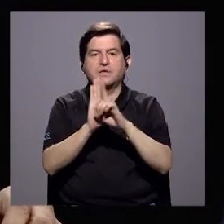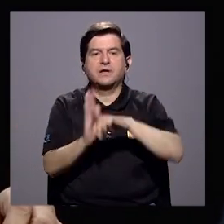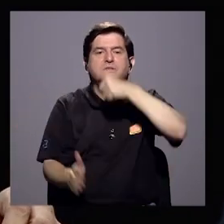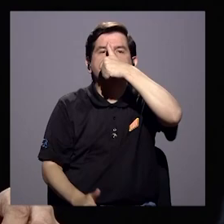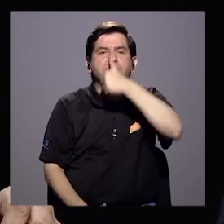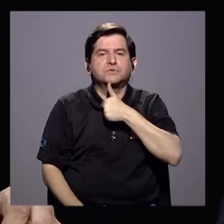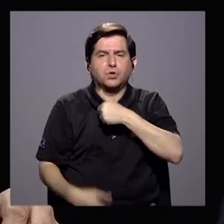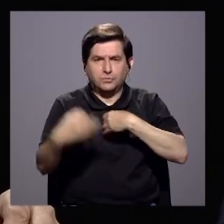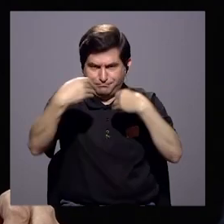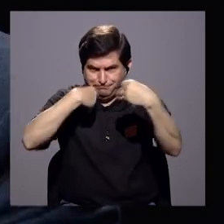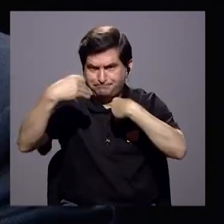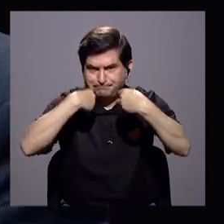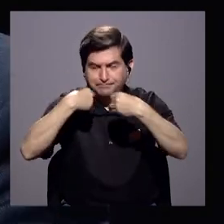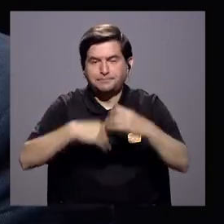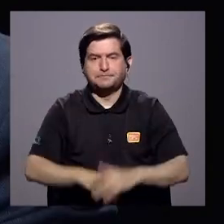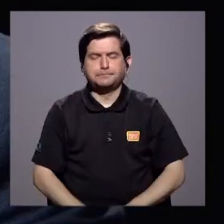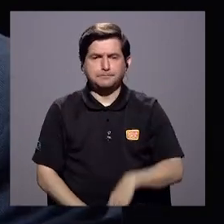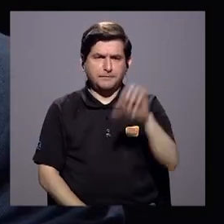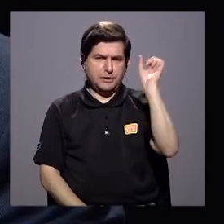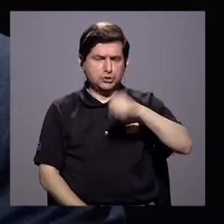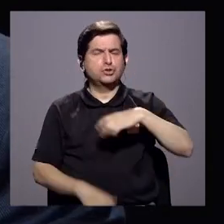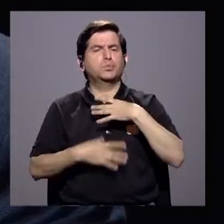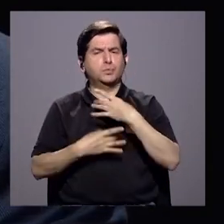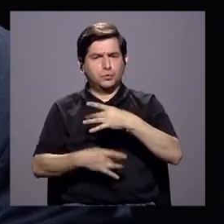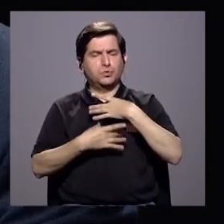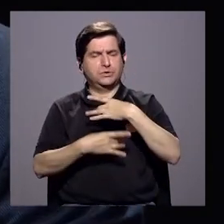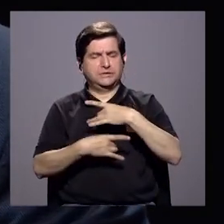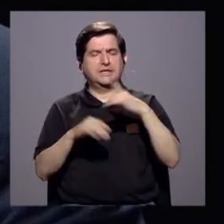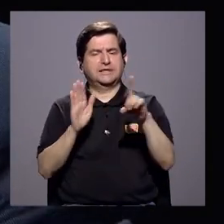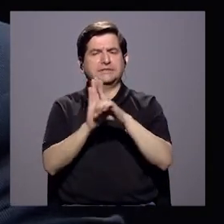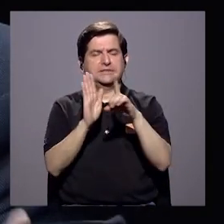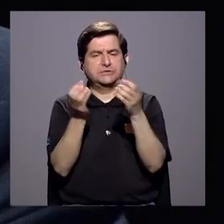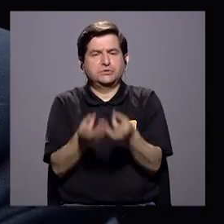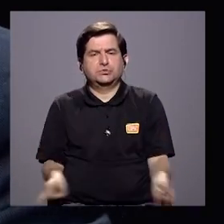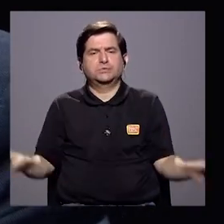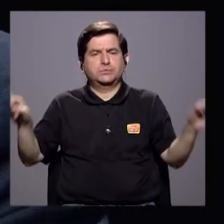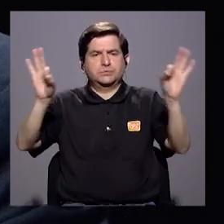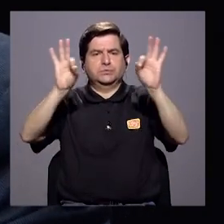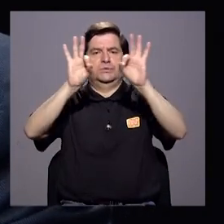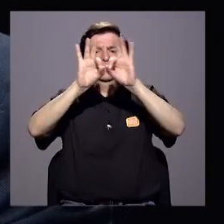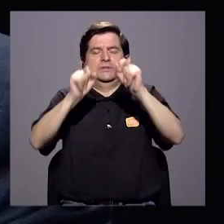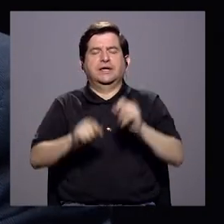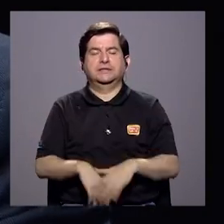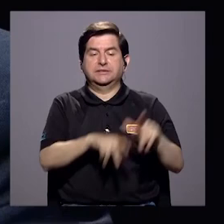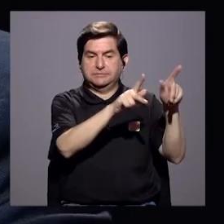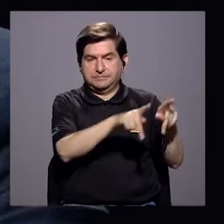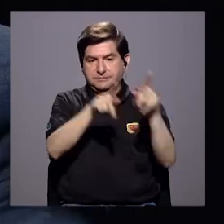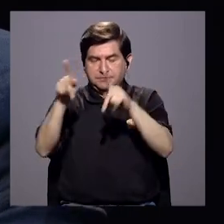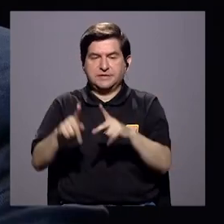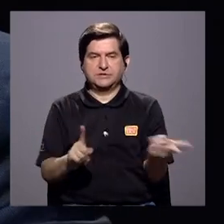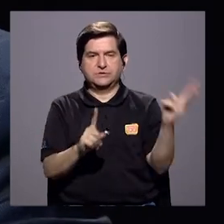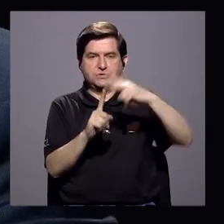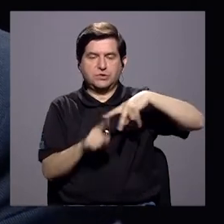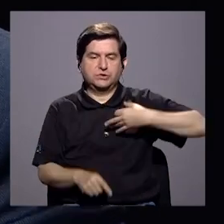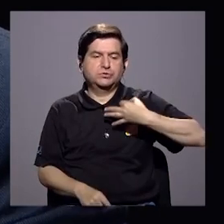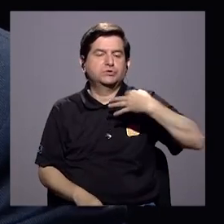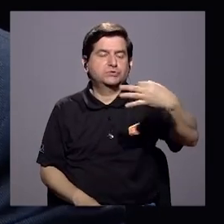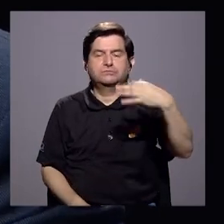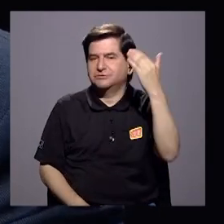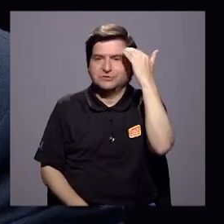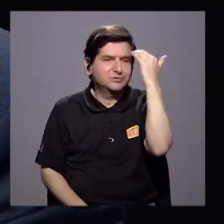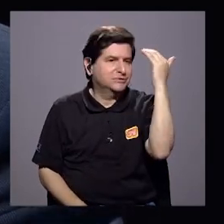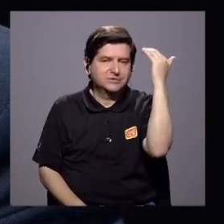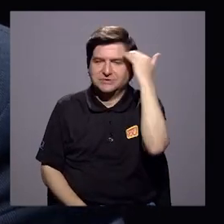como lo podría explicar por favor claramente es interesante porque es uno de los derechos más importantes que la gente ejerce día a día de tal vez no